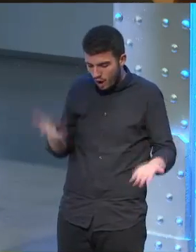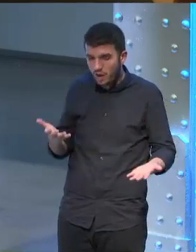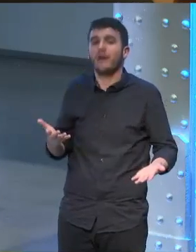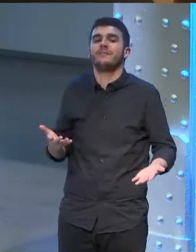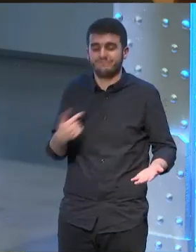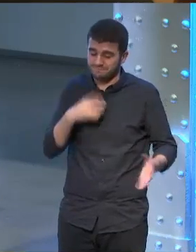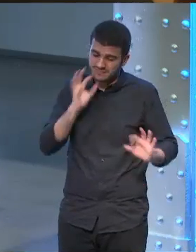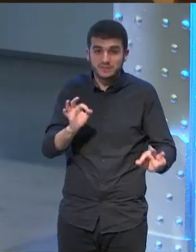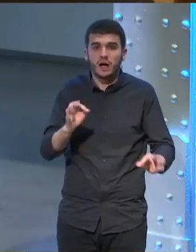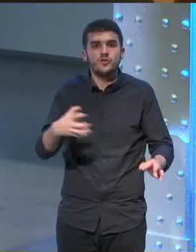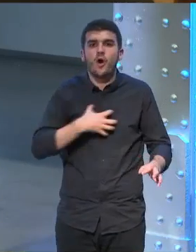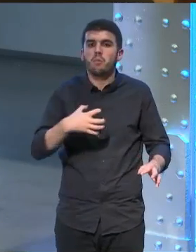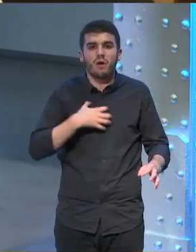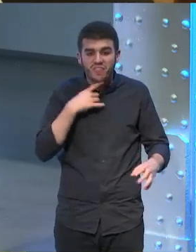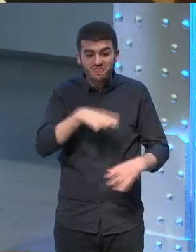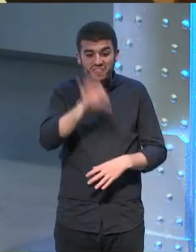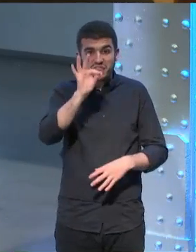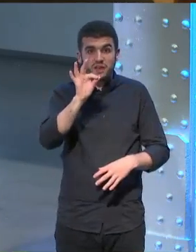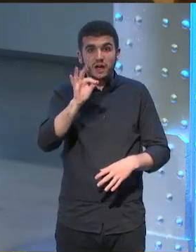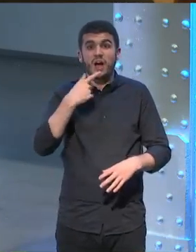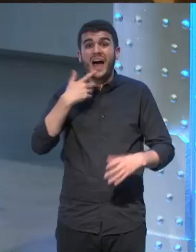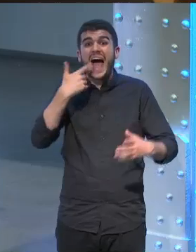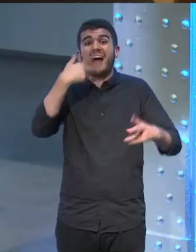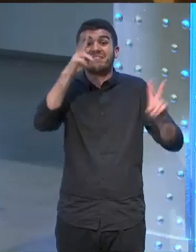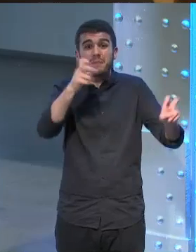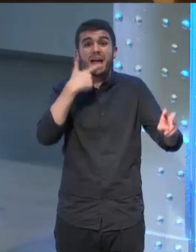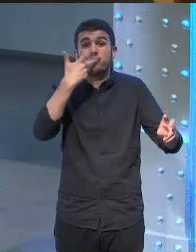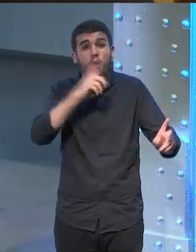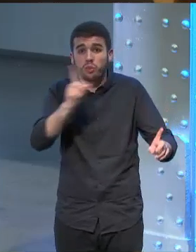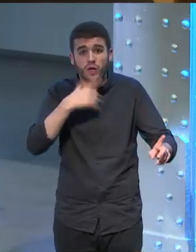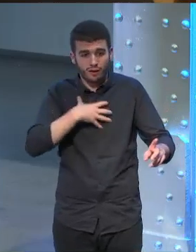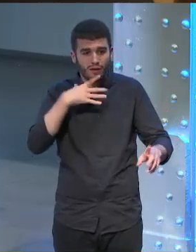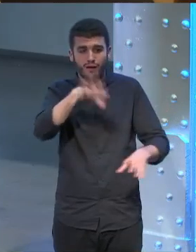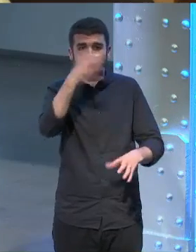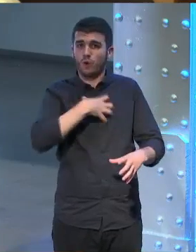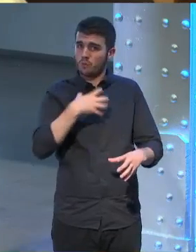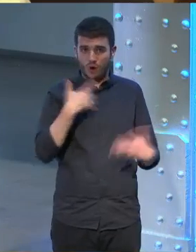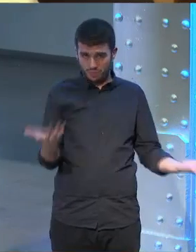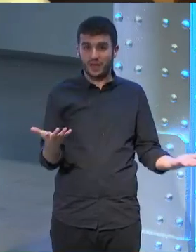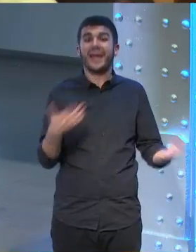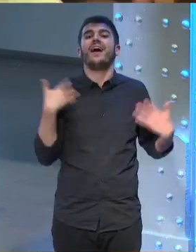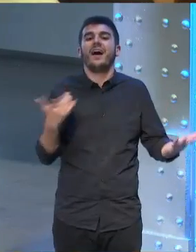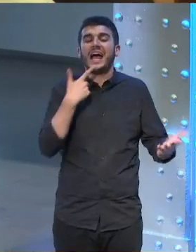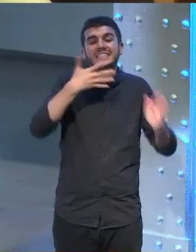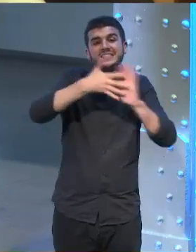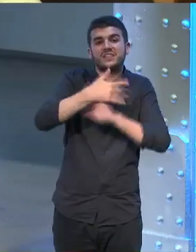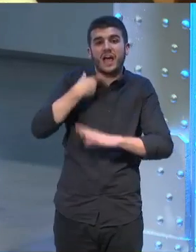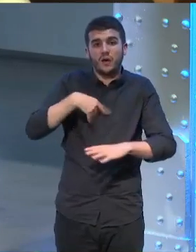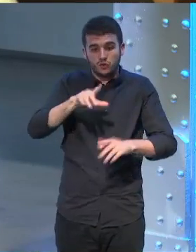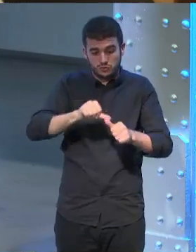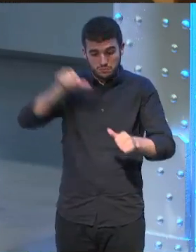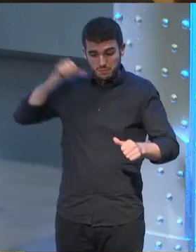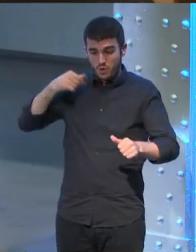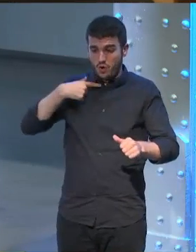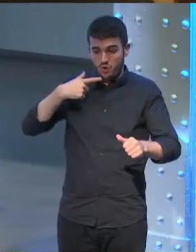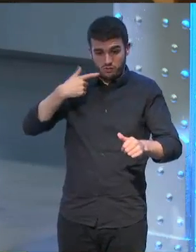perfectamente, no se puede decidir sobre lo que no se conoce. Entonces nosotros entendemos que todo lo anterior es